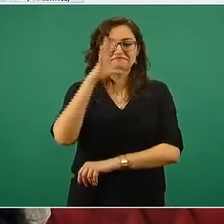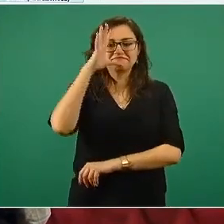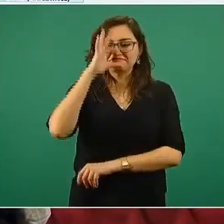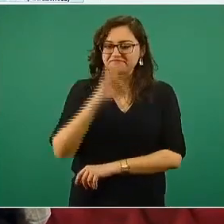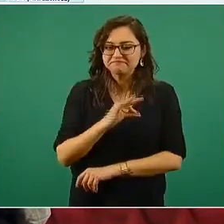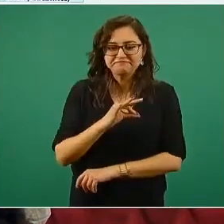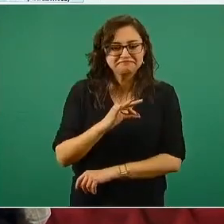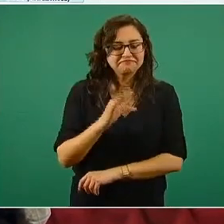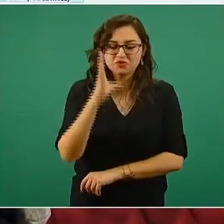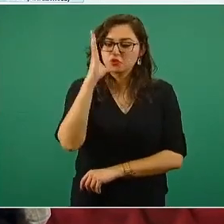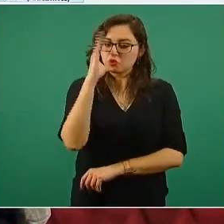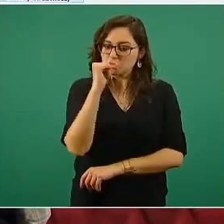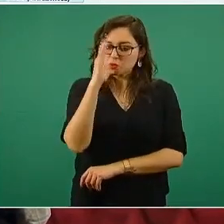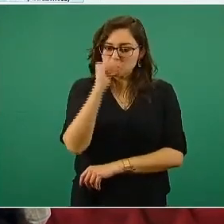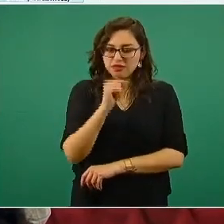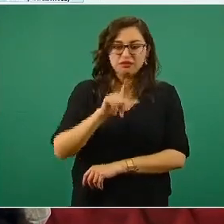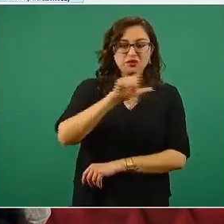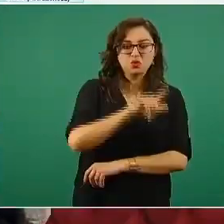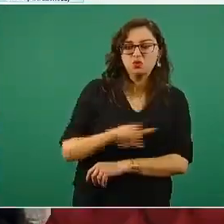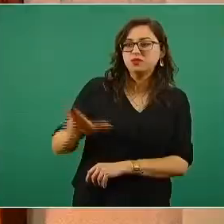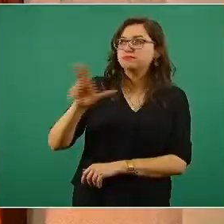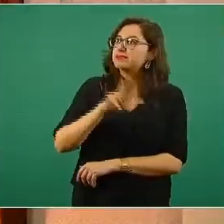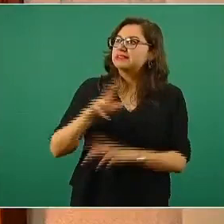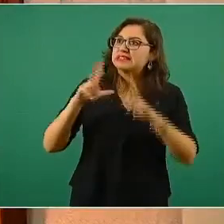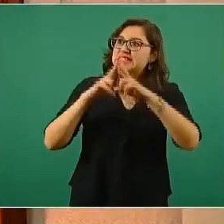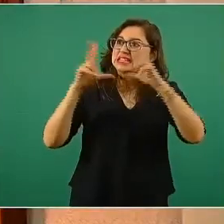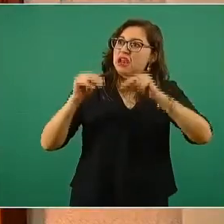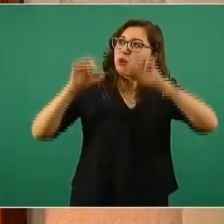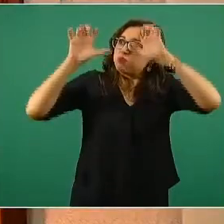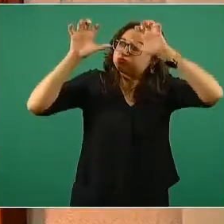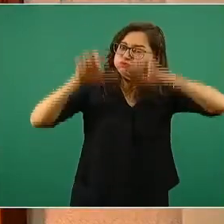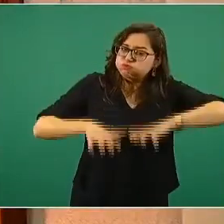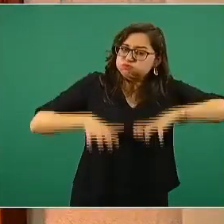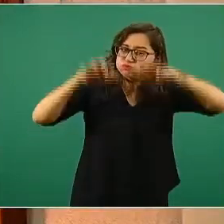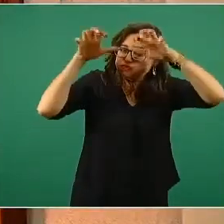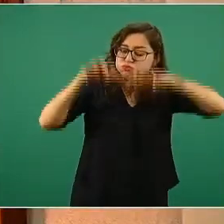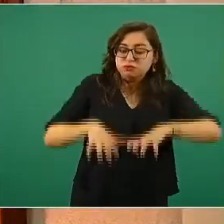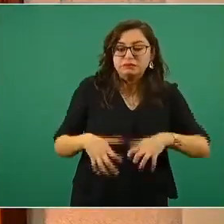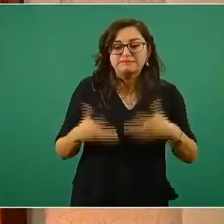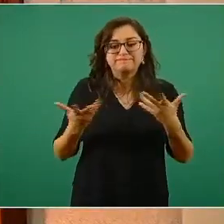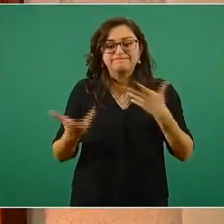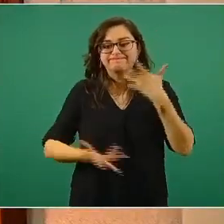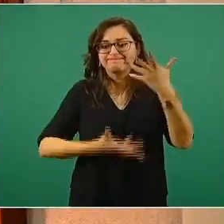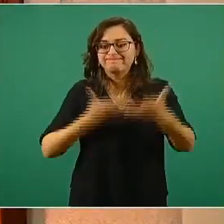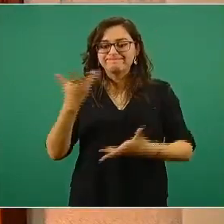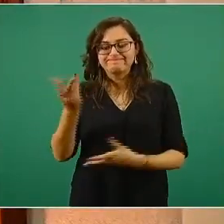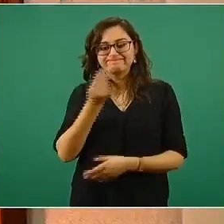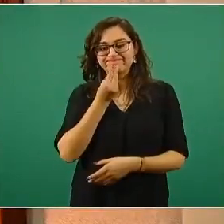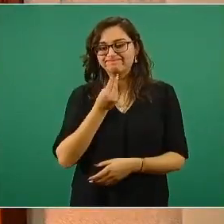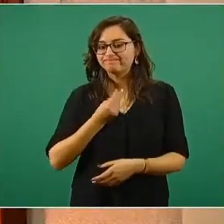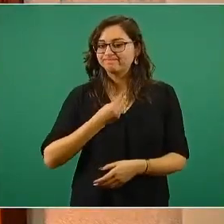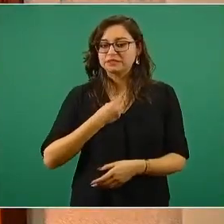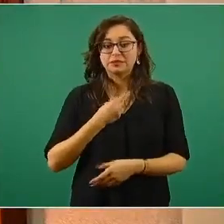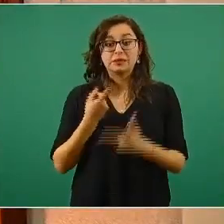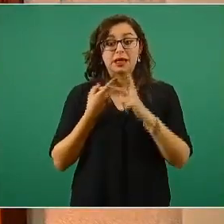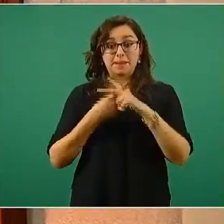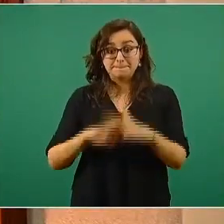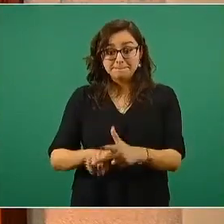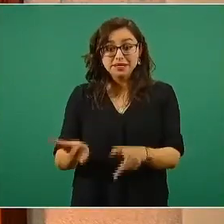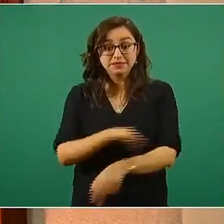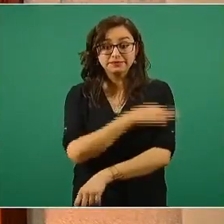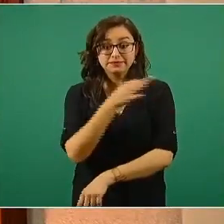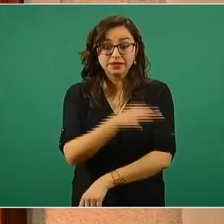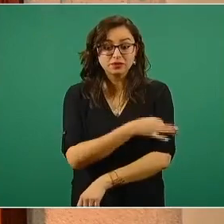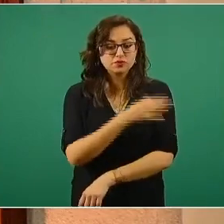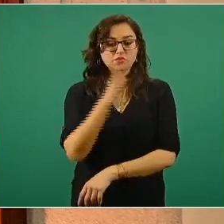días, es decir, el lunes y martes, debido a las condiciones climáticas adversas que no permitieron obviamente iniciar. Apenas